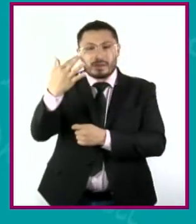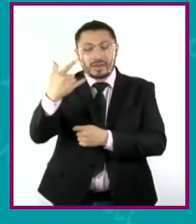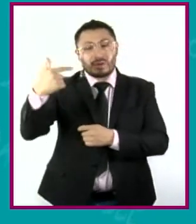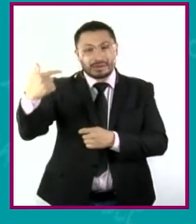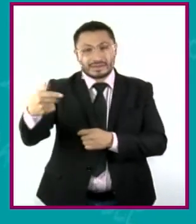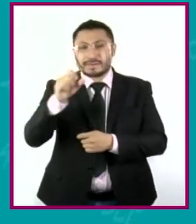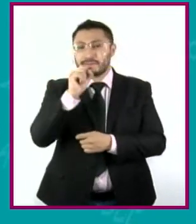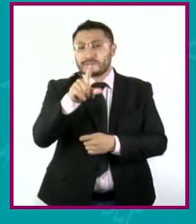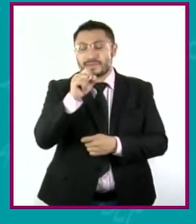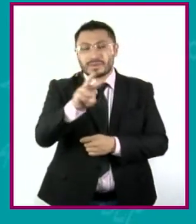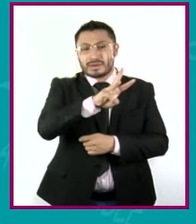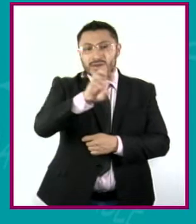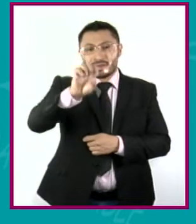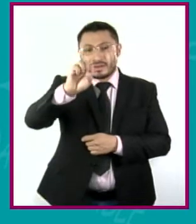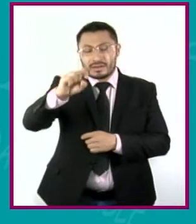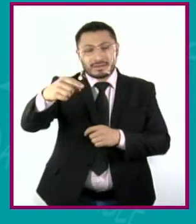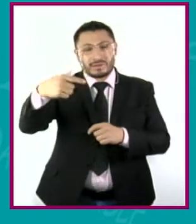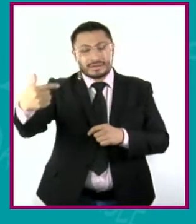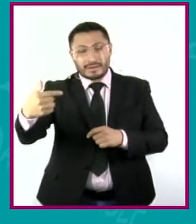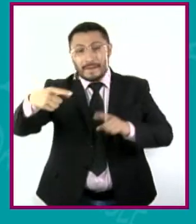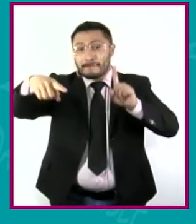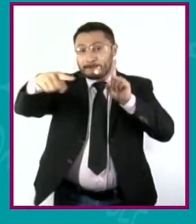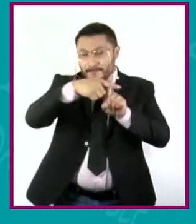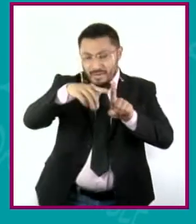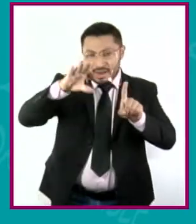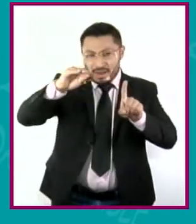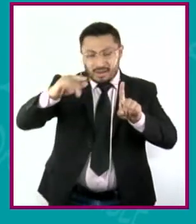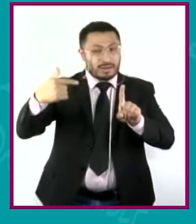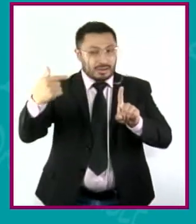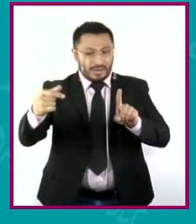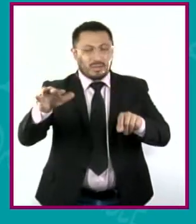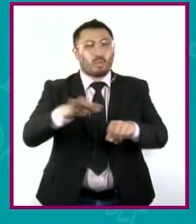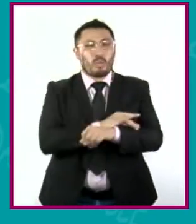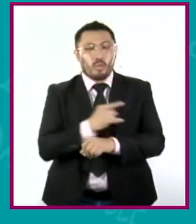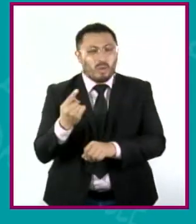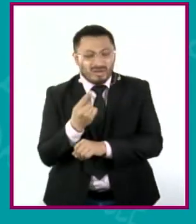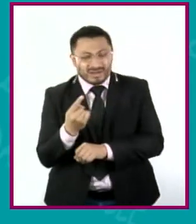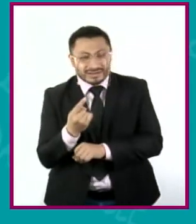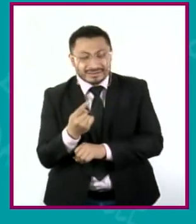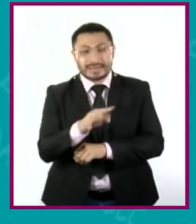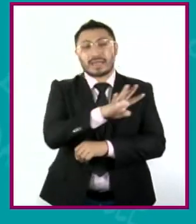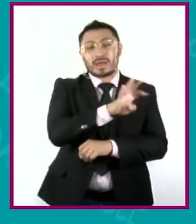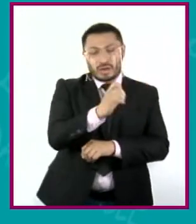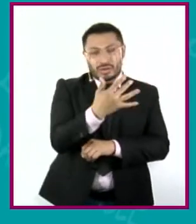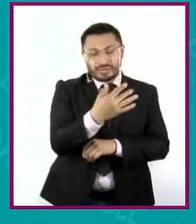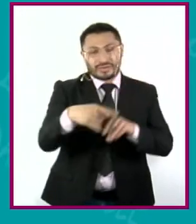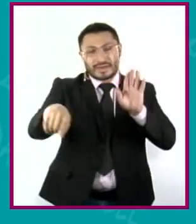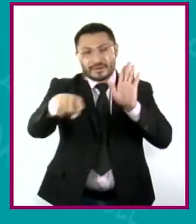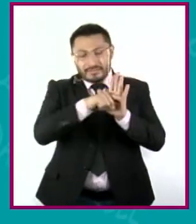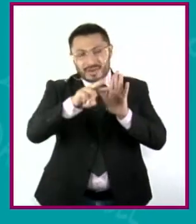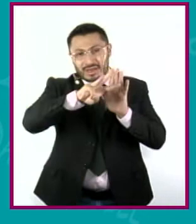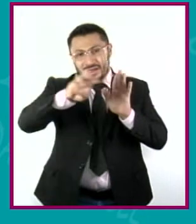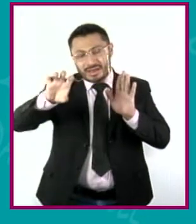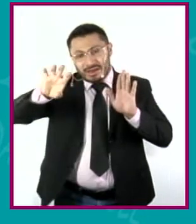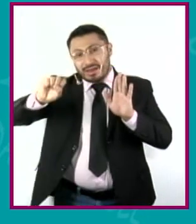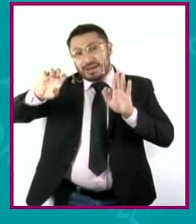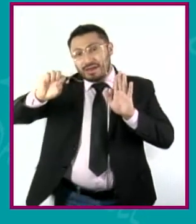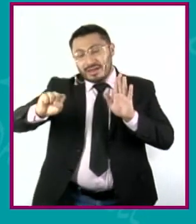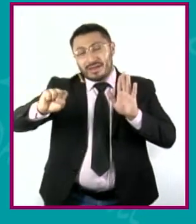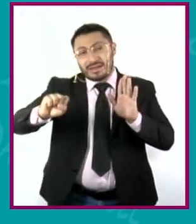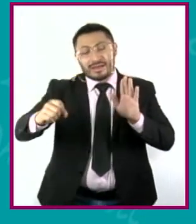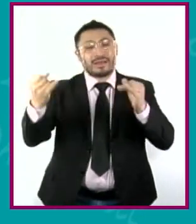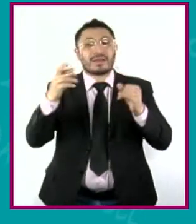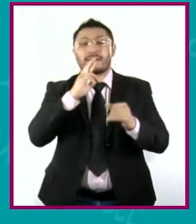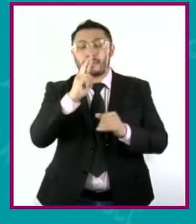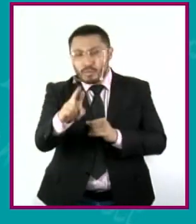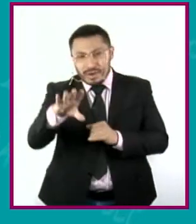una rotación de 360 grados más 90 grados, porque 450 menos 360 es igual a